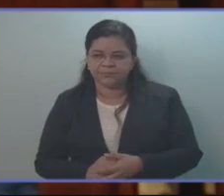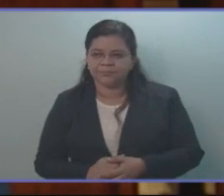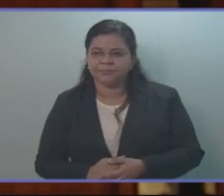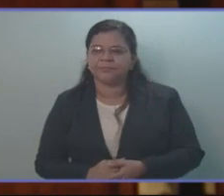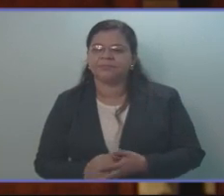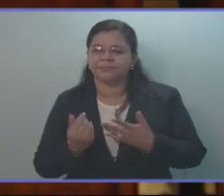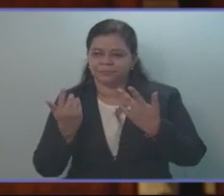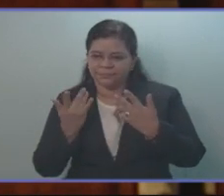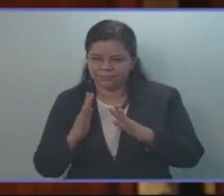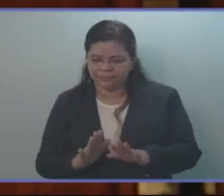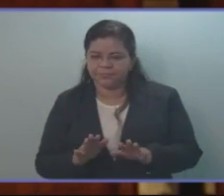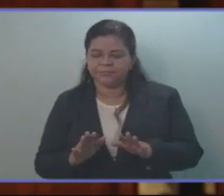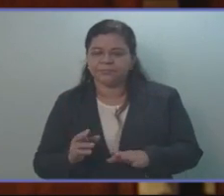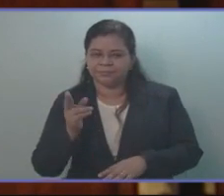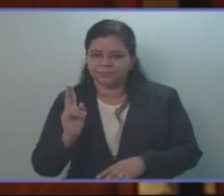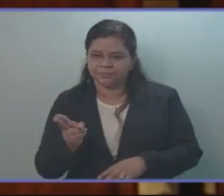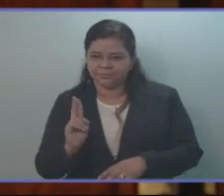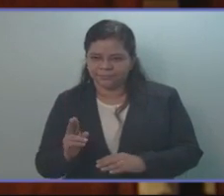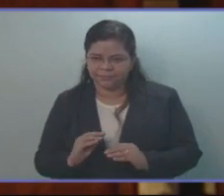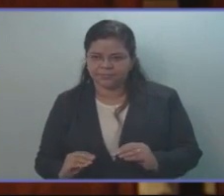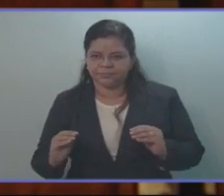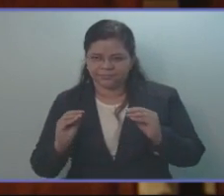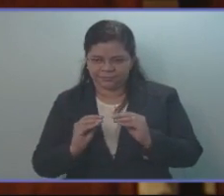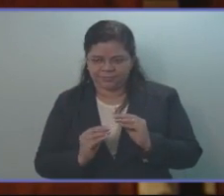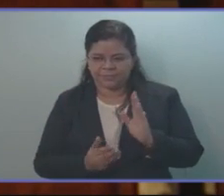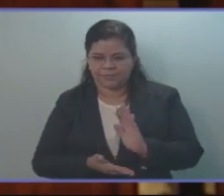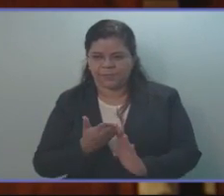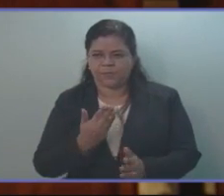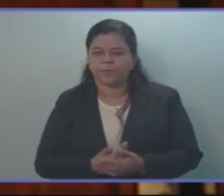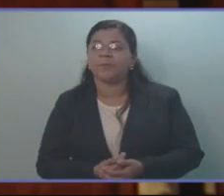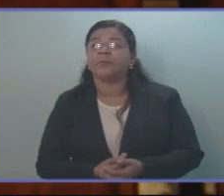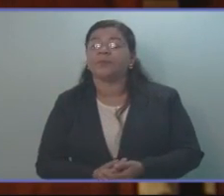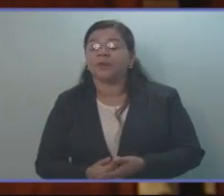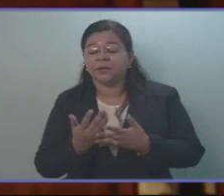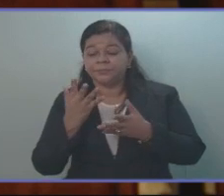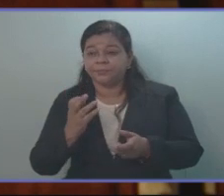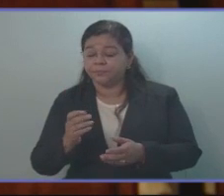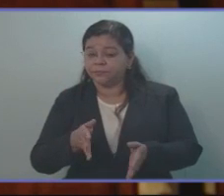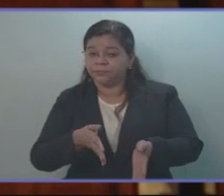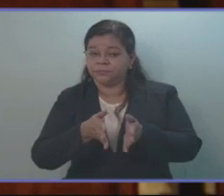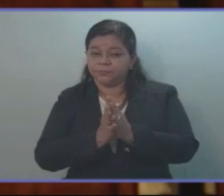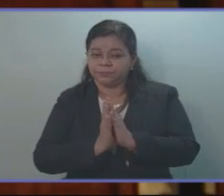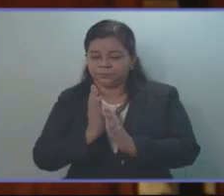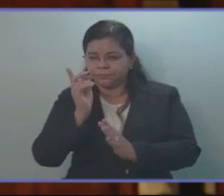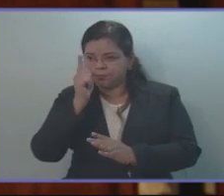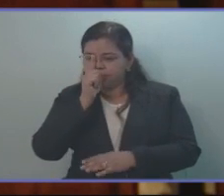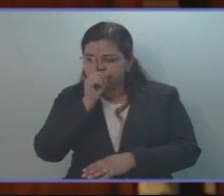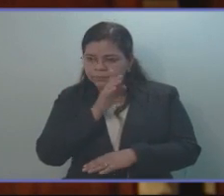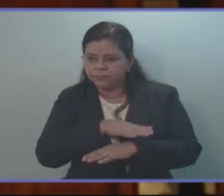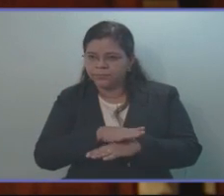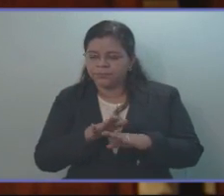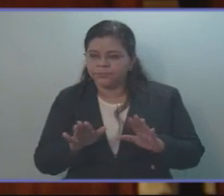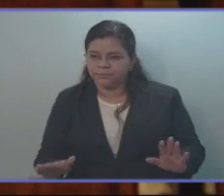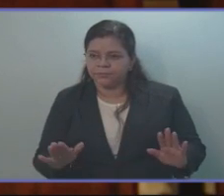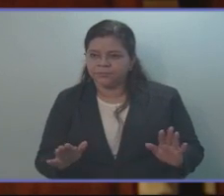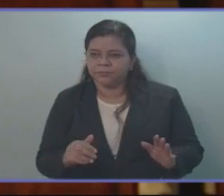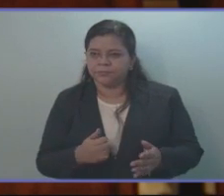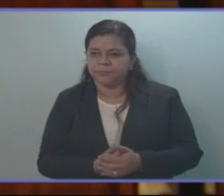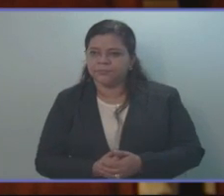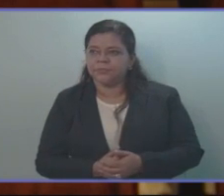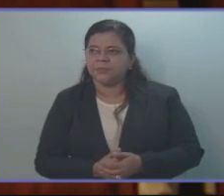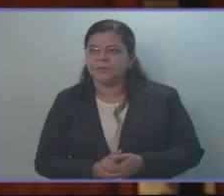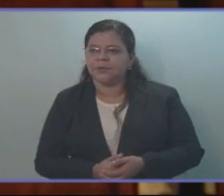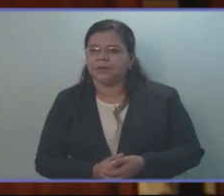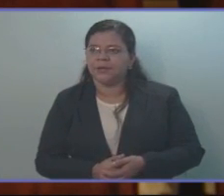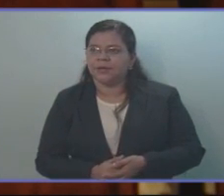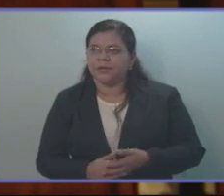Mi petición va en dos sentidos. Modificar agenda para que se me incluya en la petición de minuto de silencio de